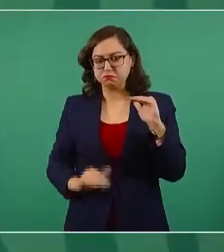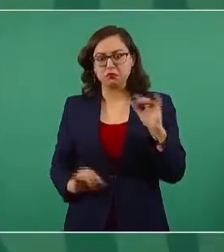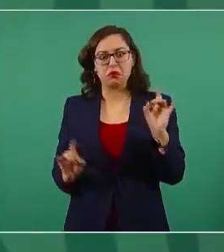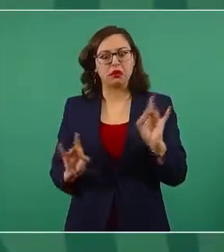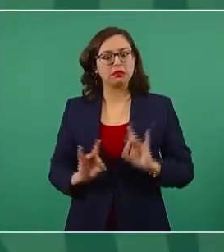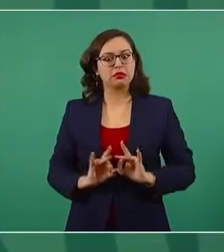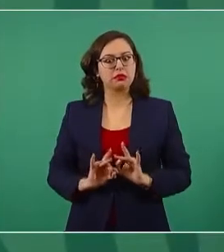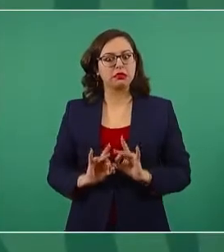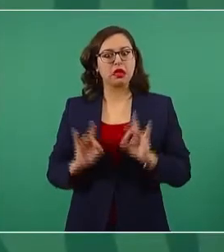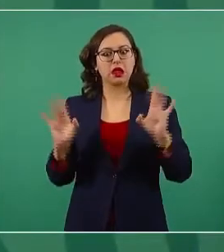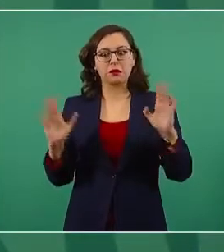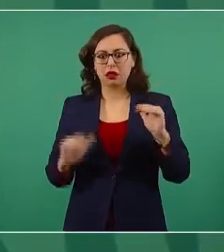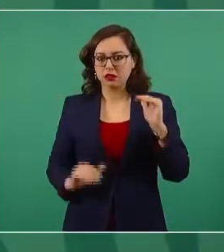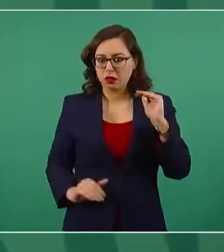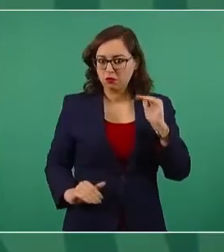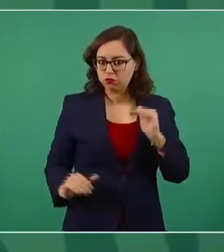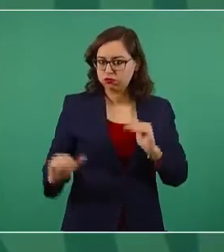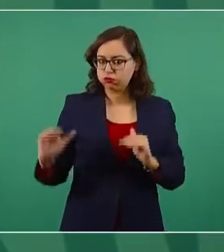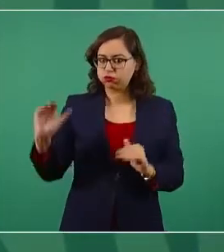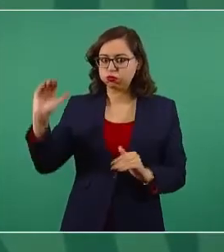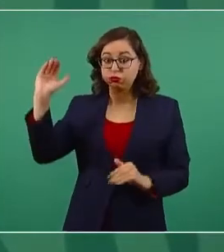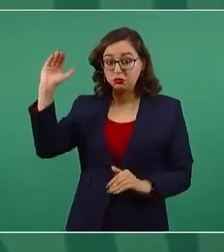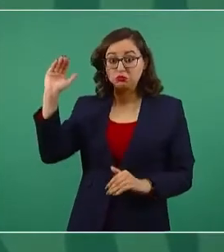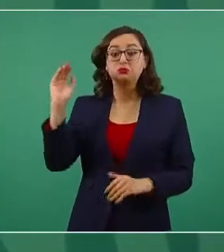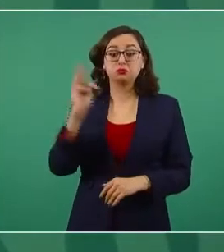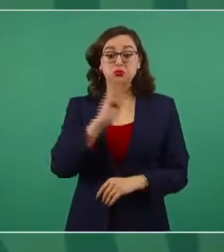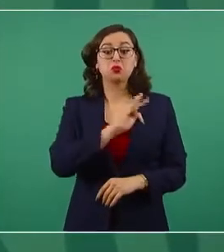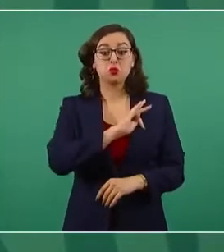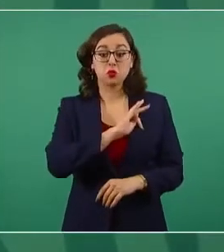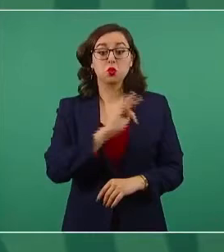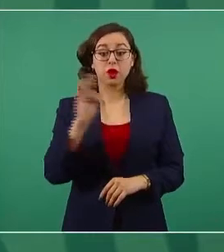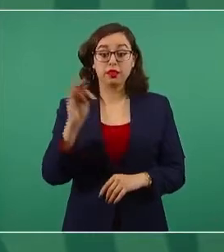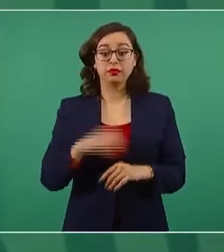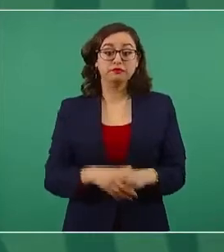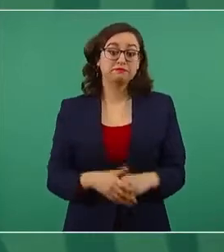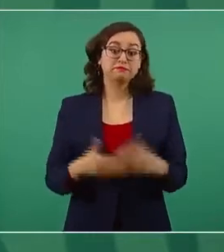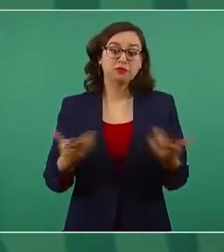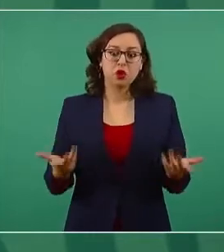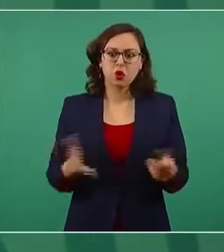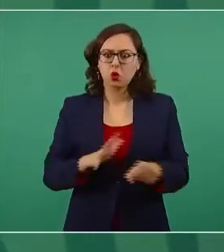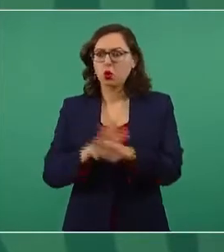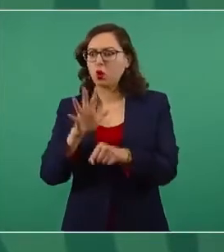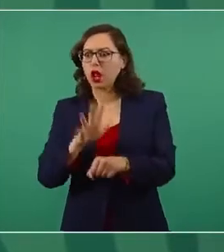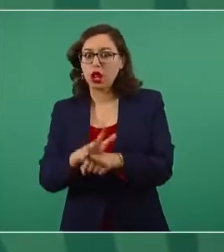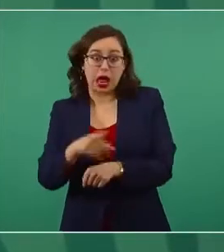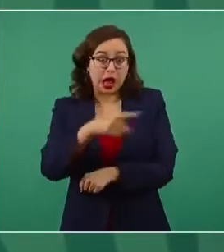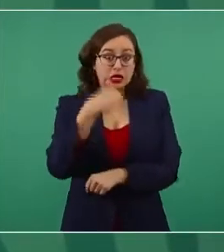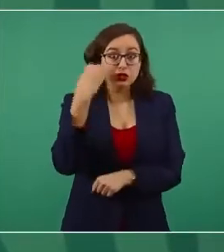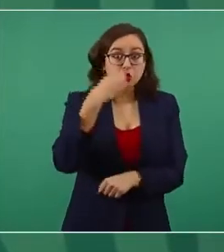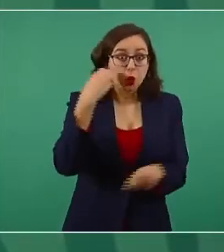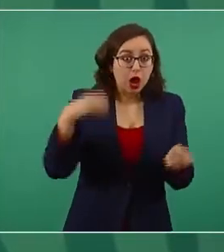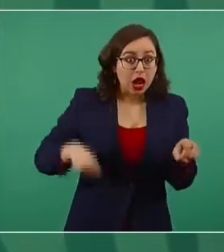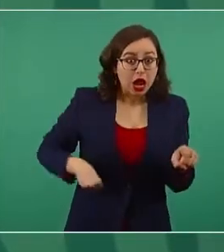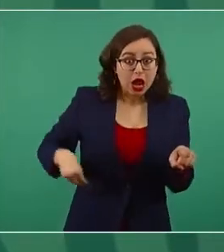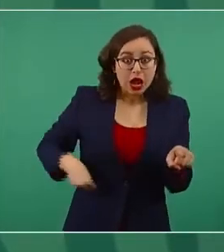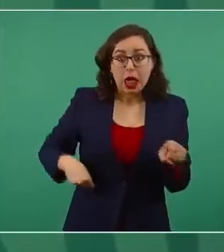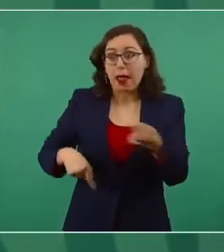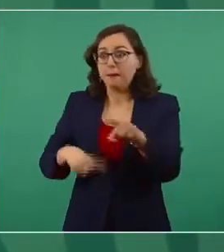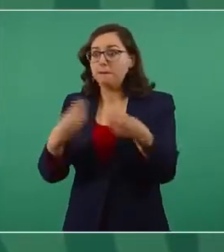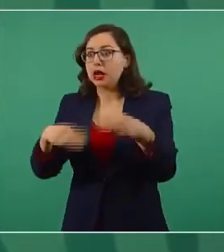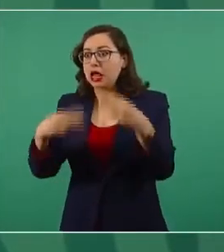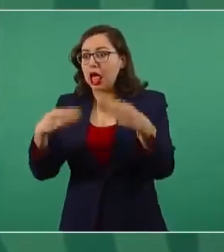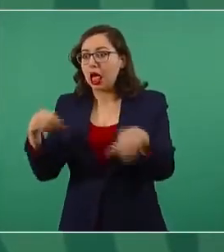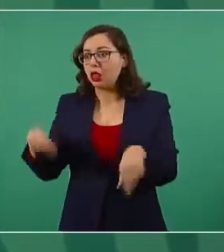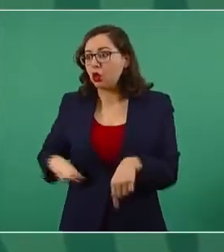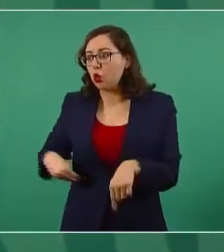razones y difícilmente se puede identificar un solo factor. La apertura de las escuelas, la apertura de los mercados, la